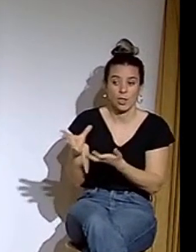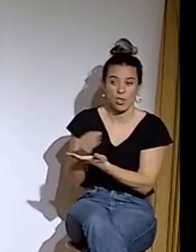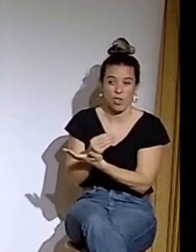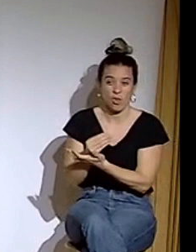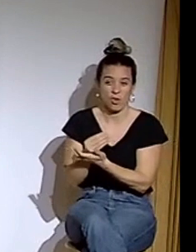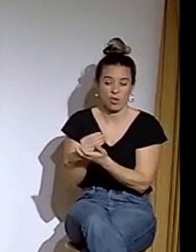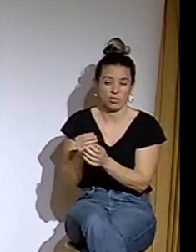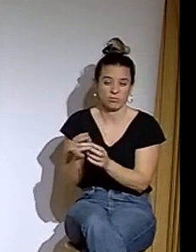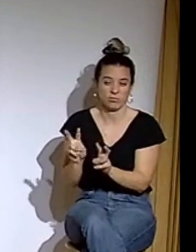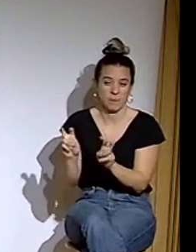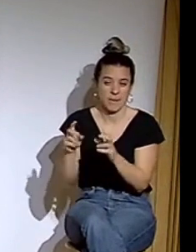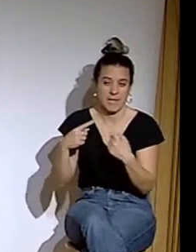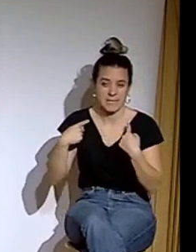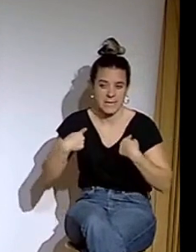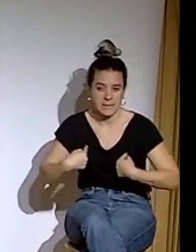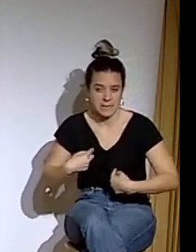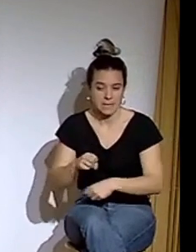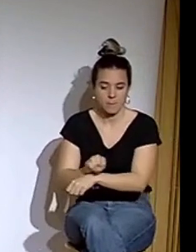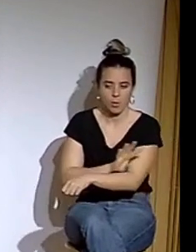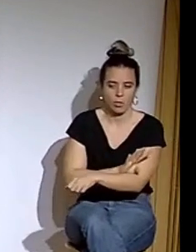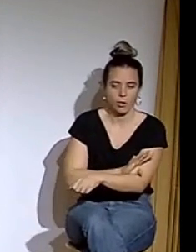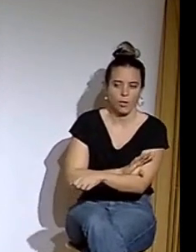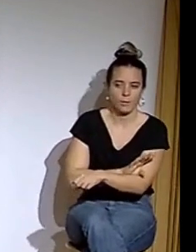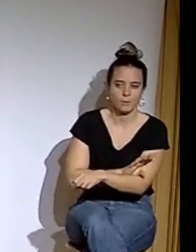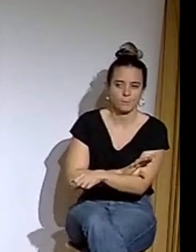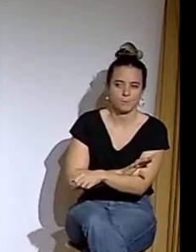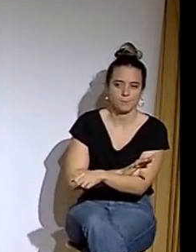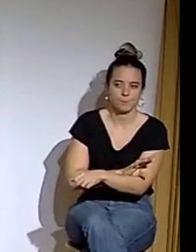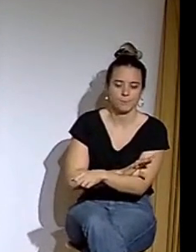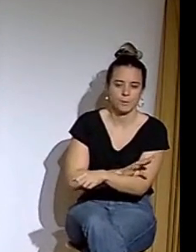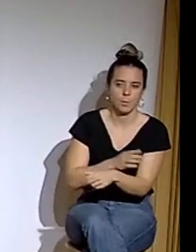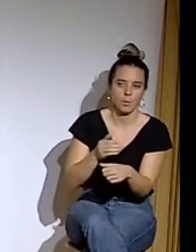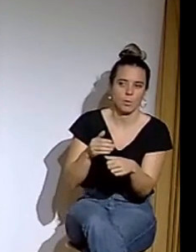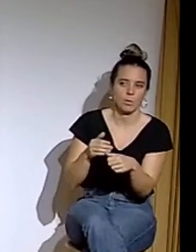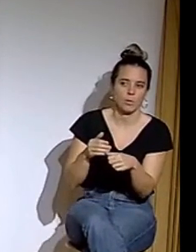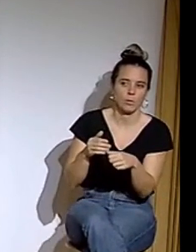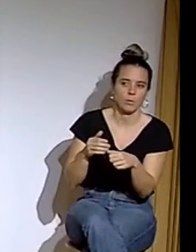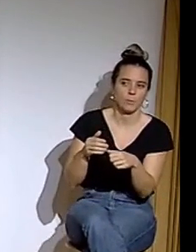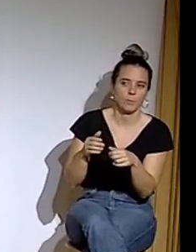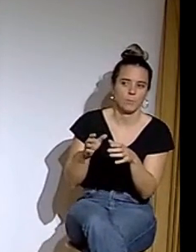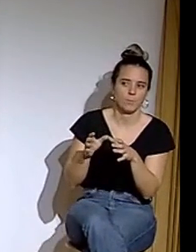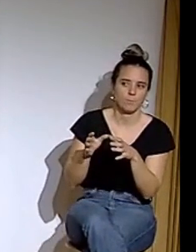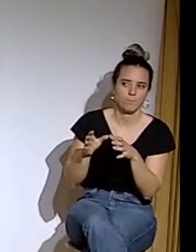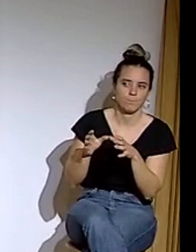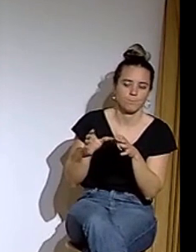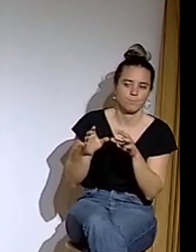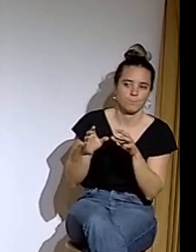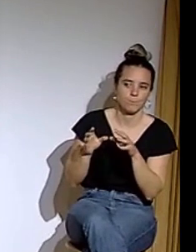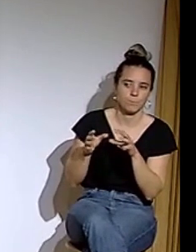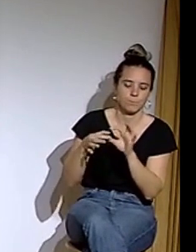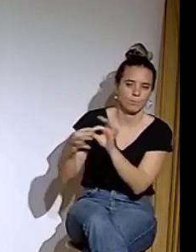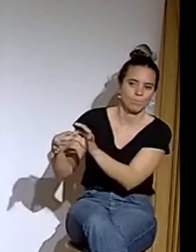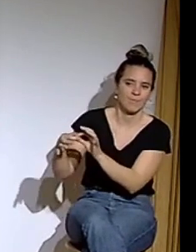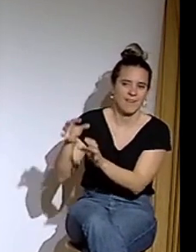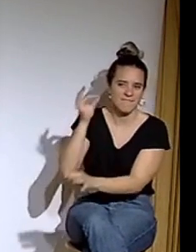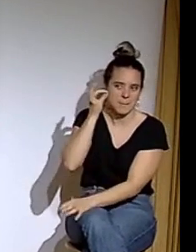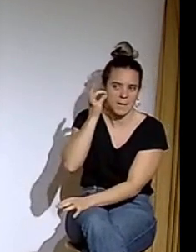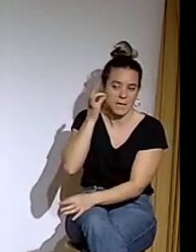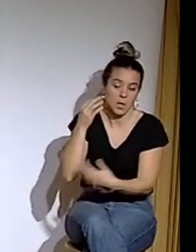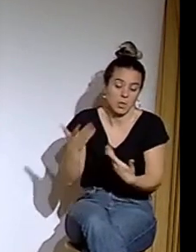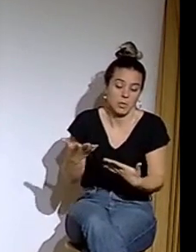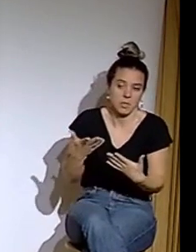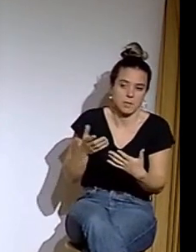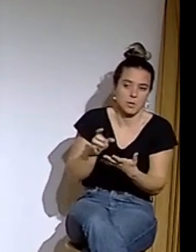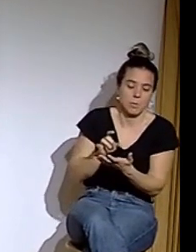Además eso como una característica muy femenina por alguna razón y se rechaza y